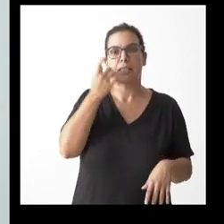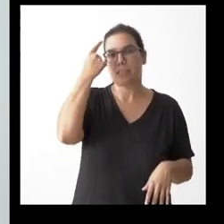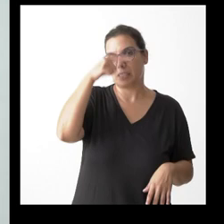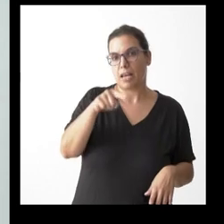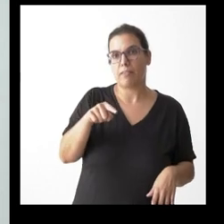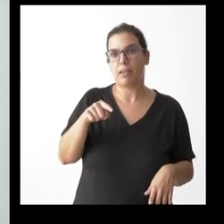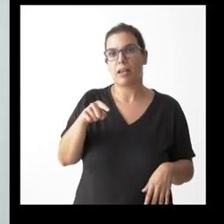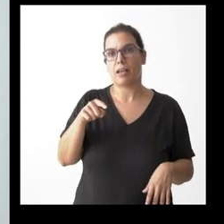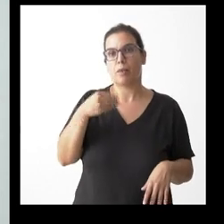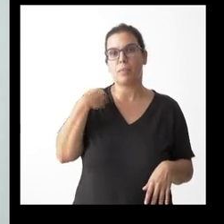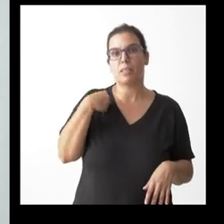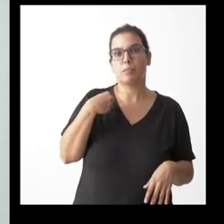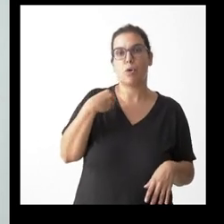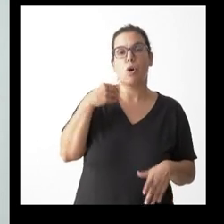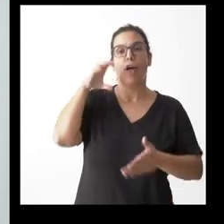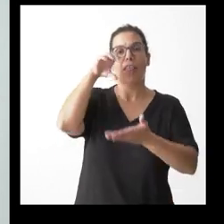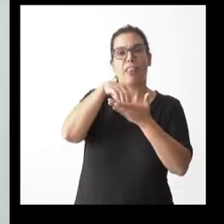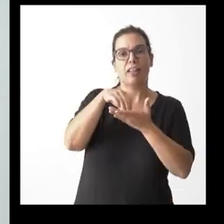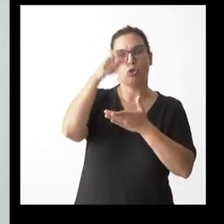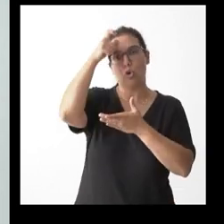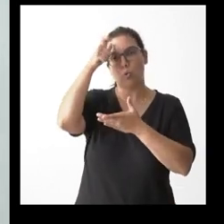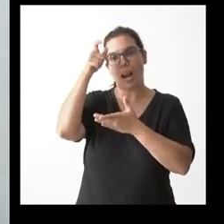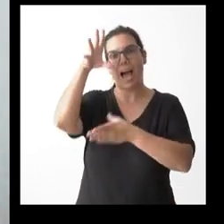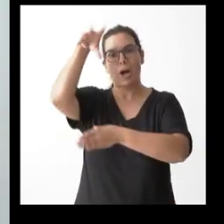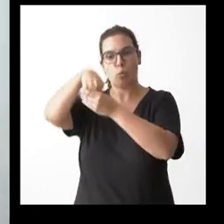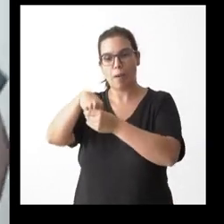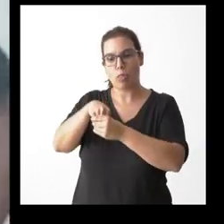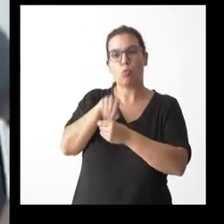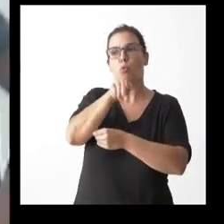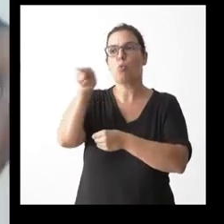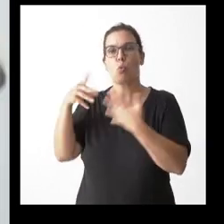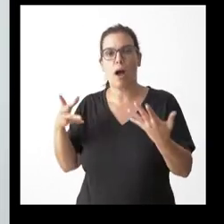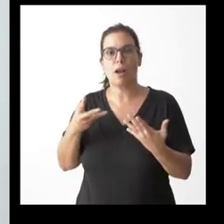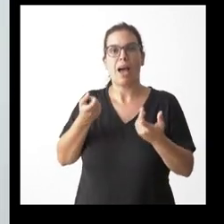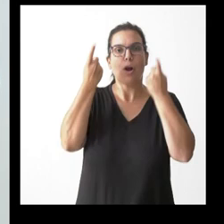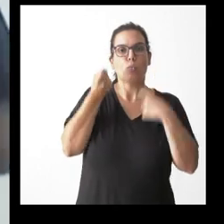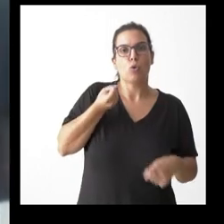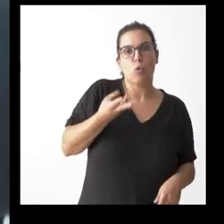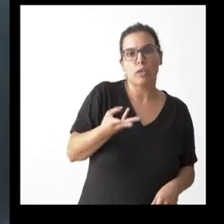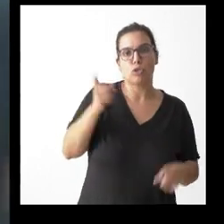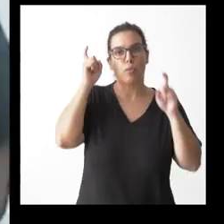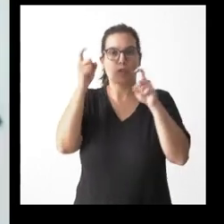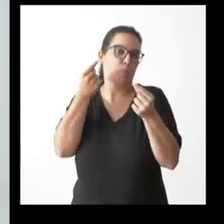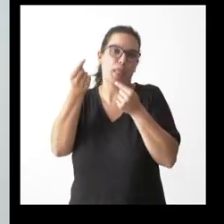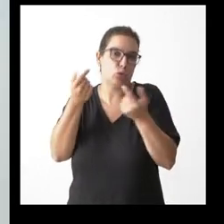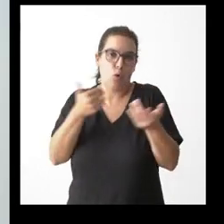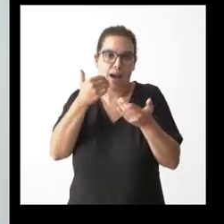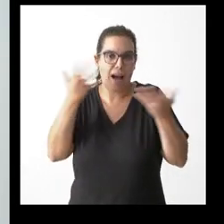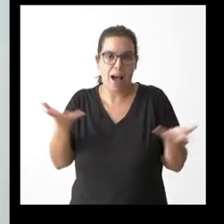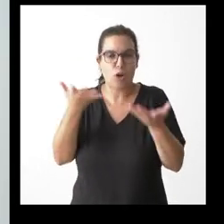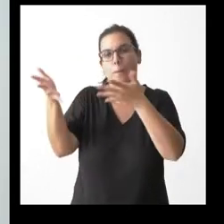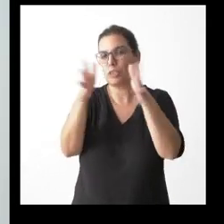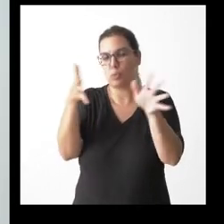CRA se va a adscribir, o el número de alumnos, de profesores y, bueno, estos datos, aunque sea una